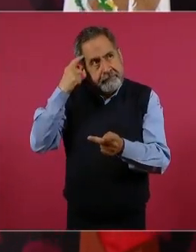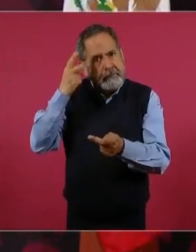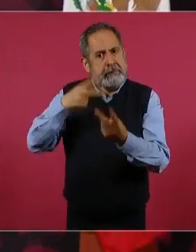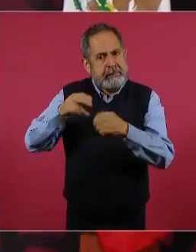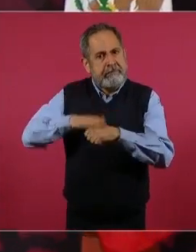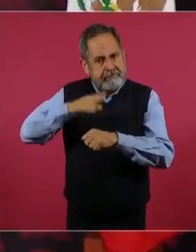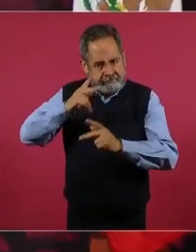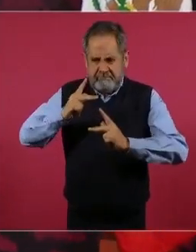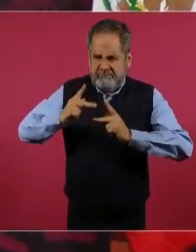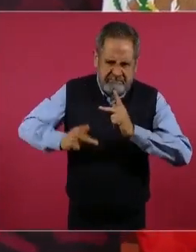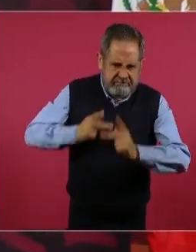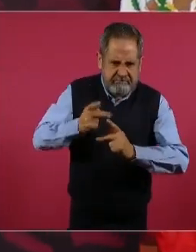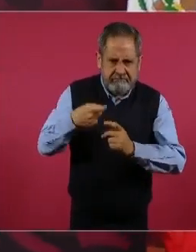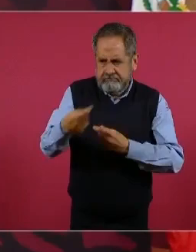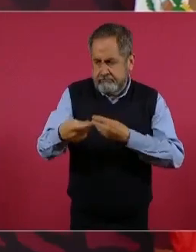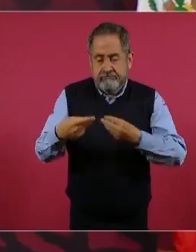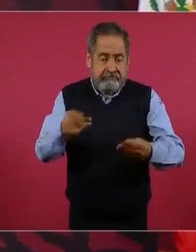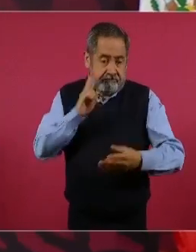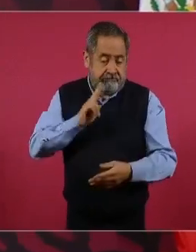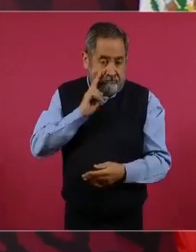también.